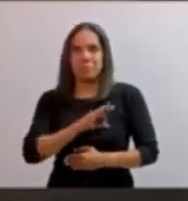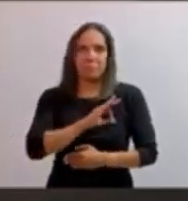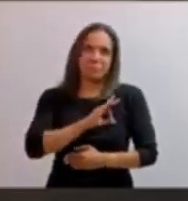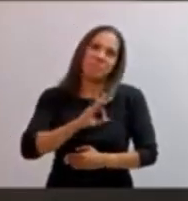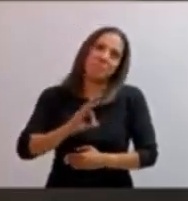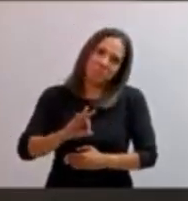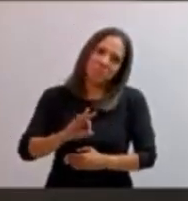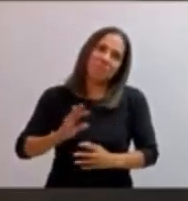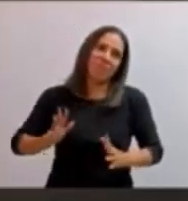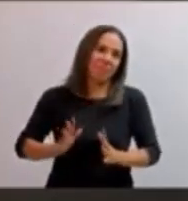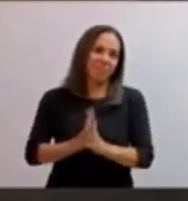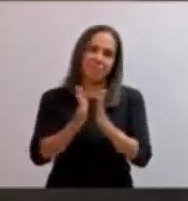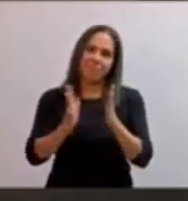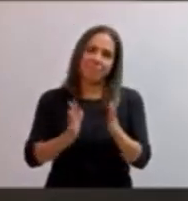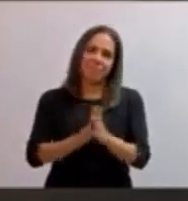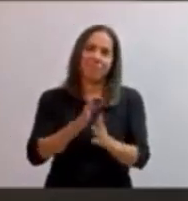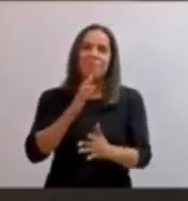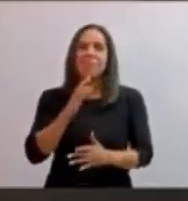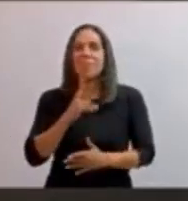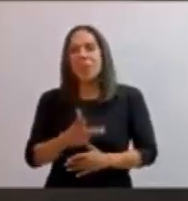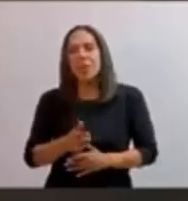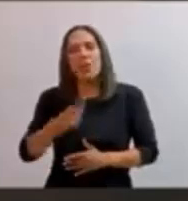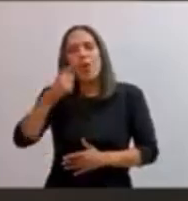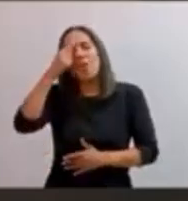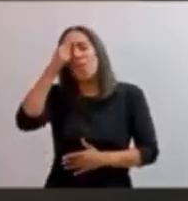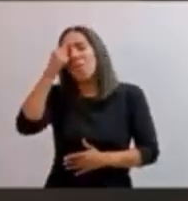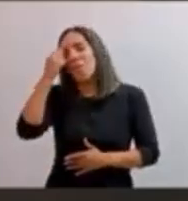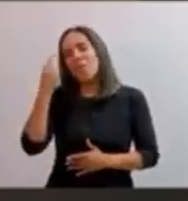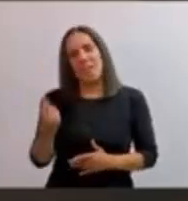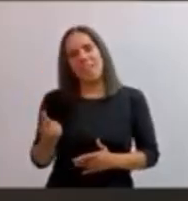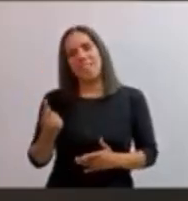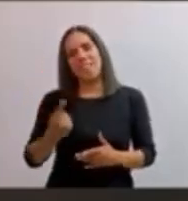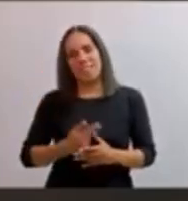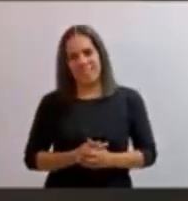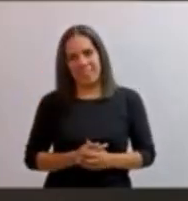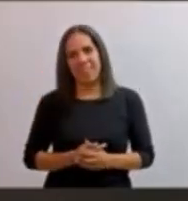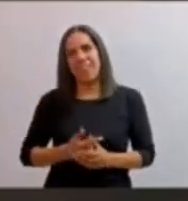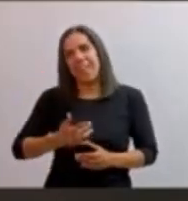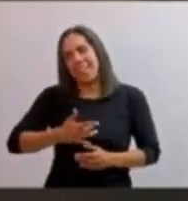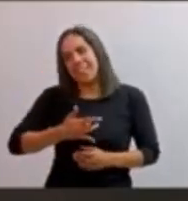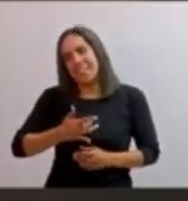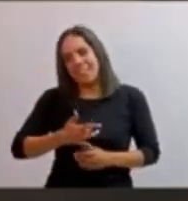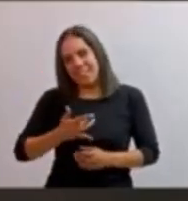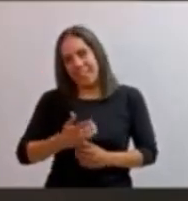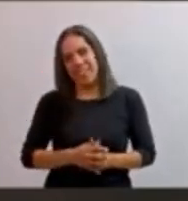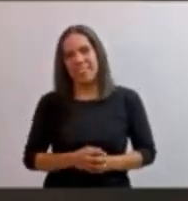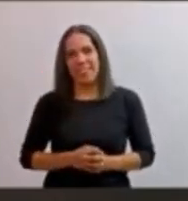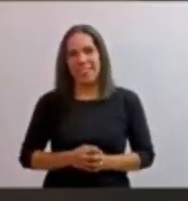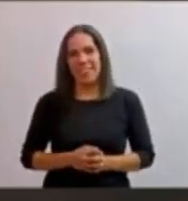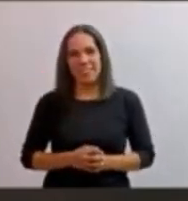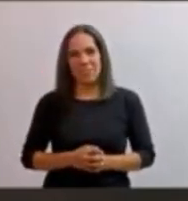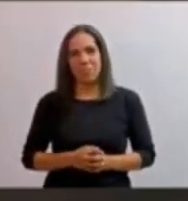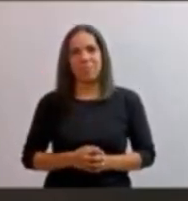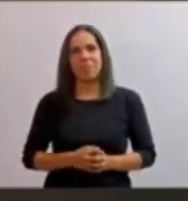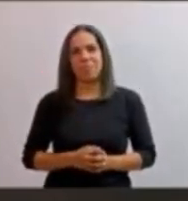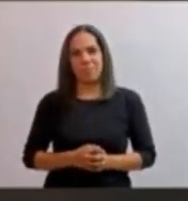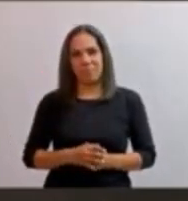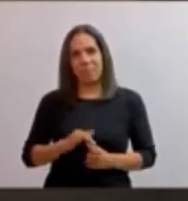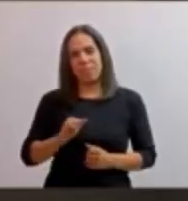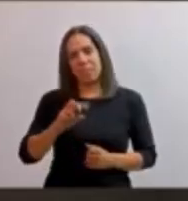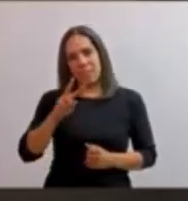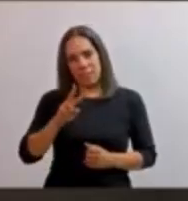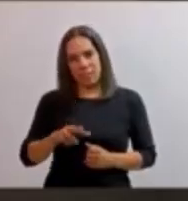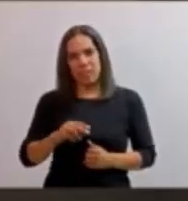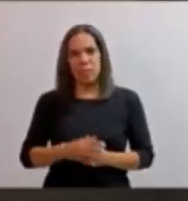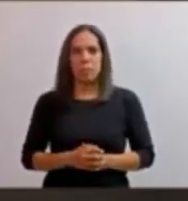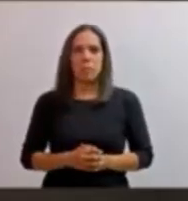esta participación, ¿no?, esta discusión para las innovaciones en y desde la propia